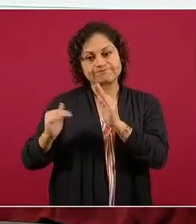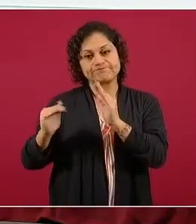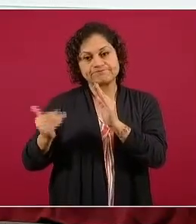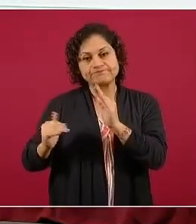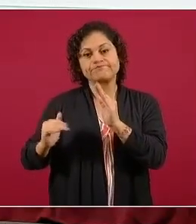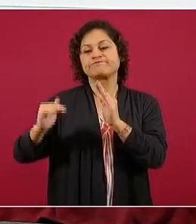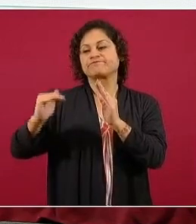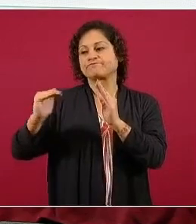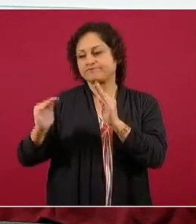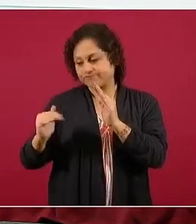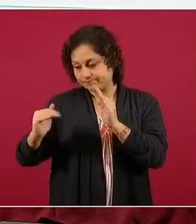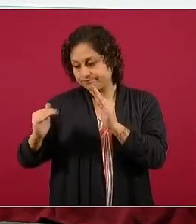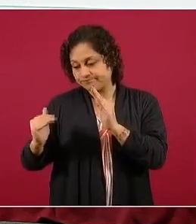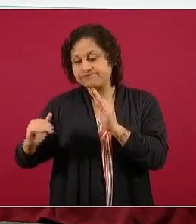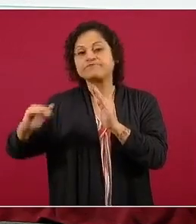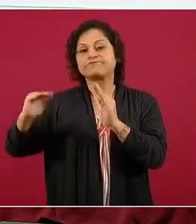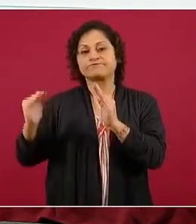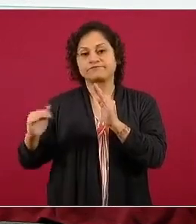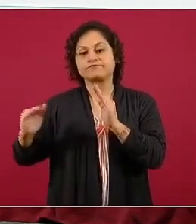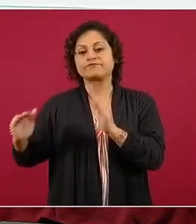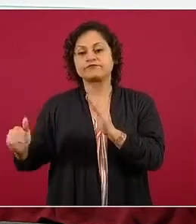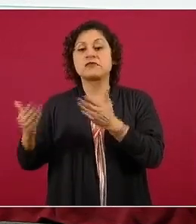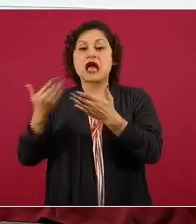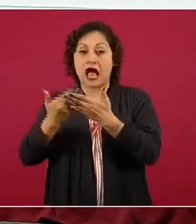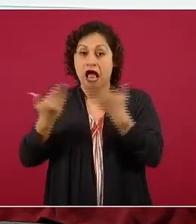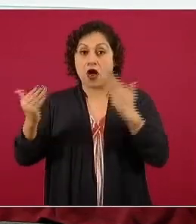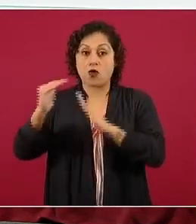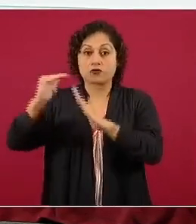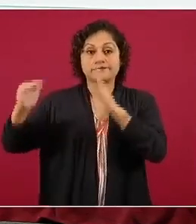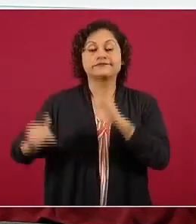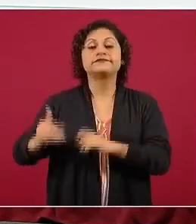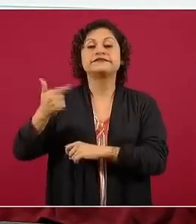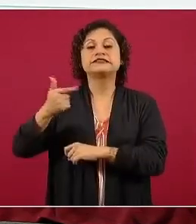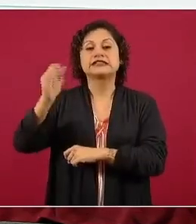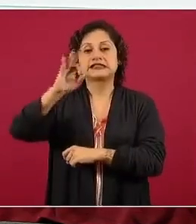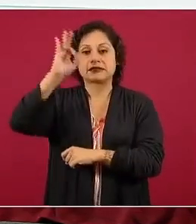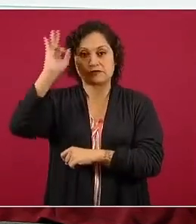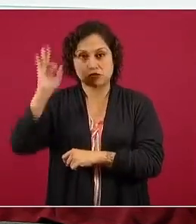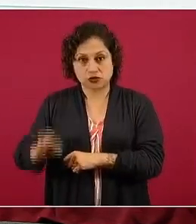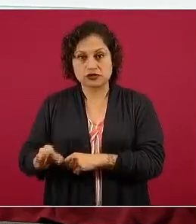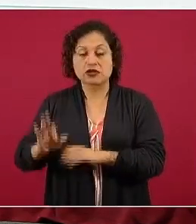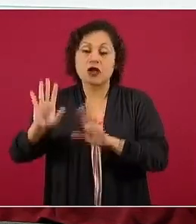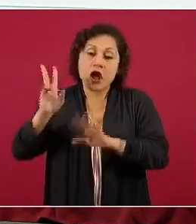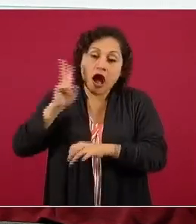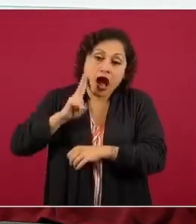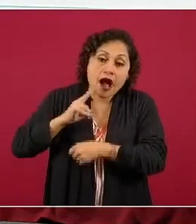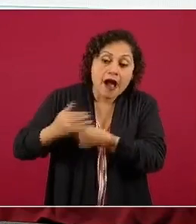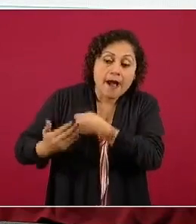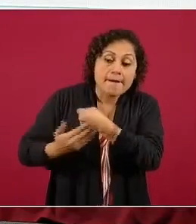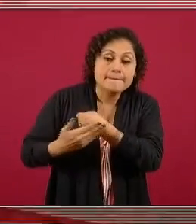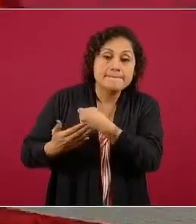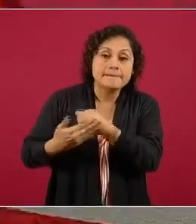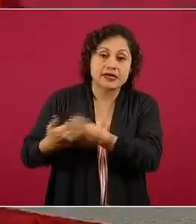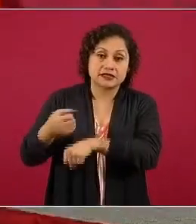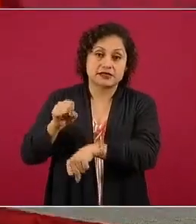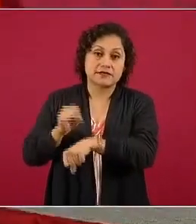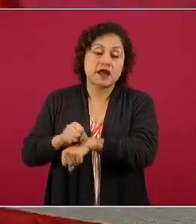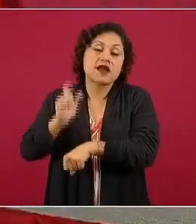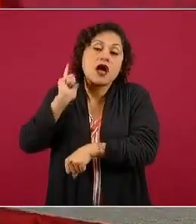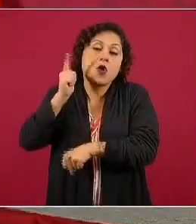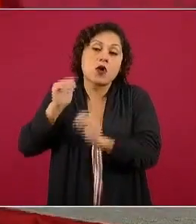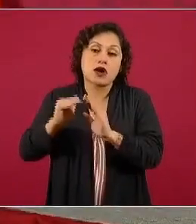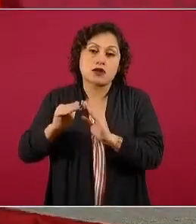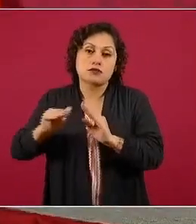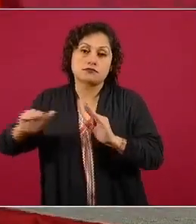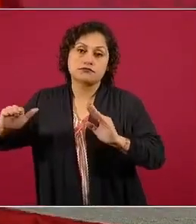una meseta, abre con menos 7% y ya veremos cómo cierra, que es posiblemente que se mantenga en esa